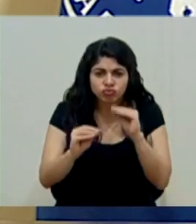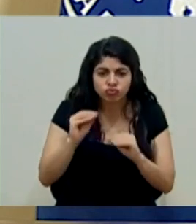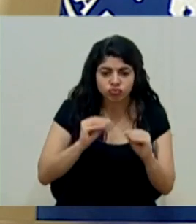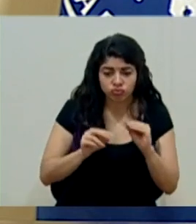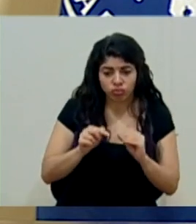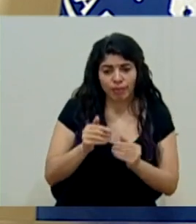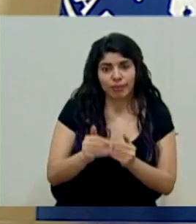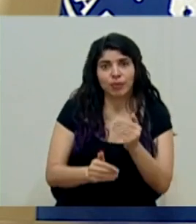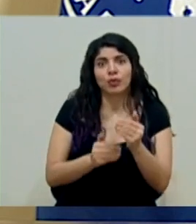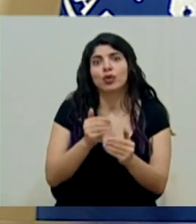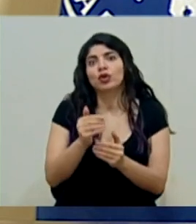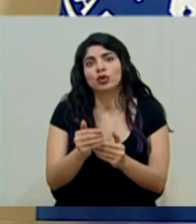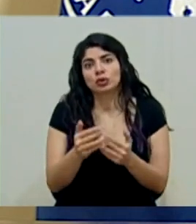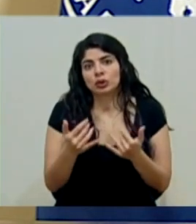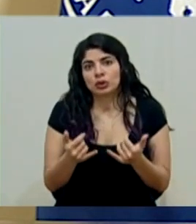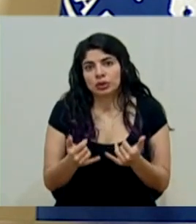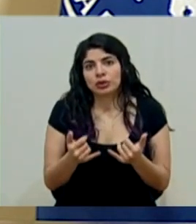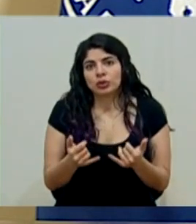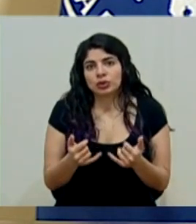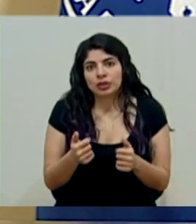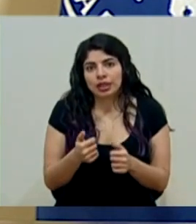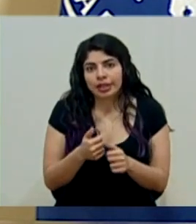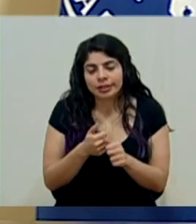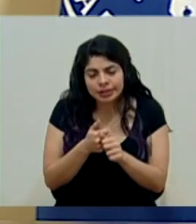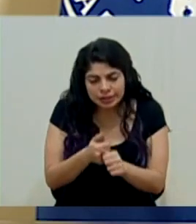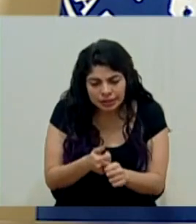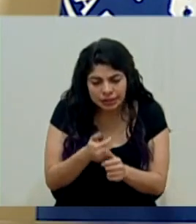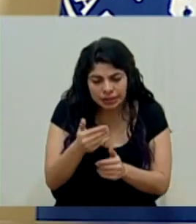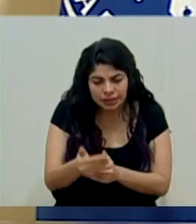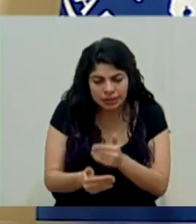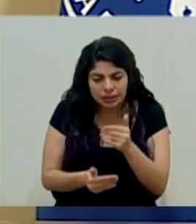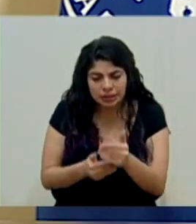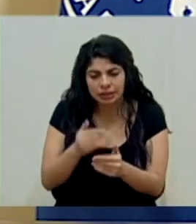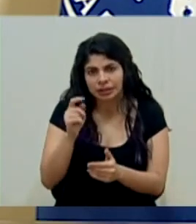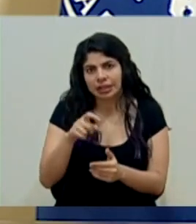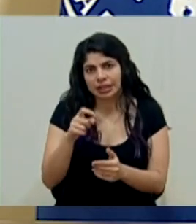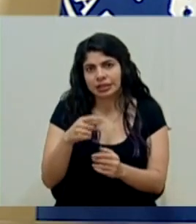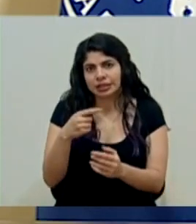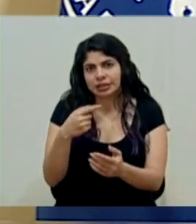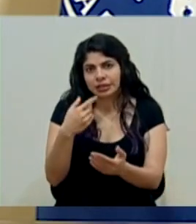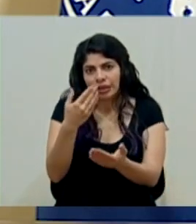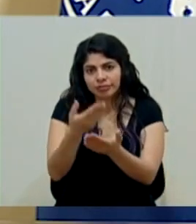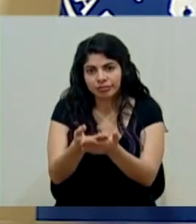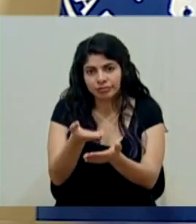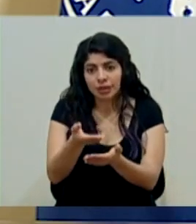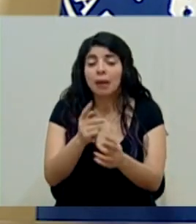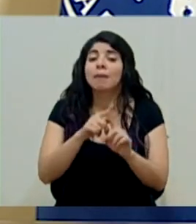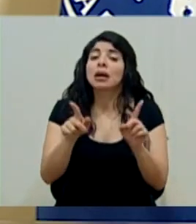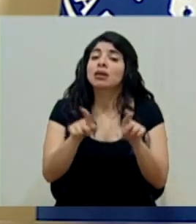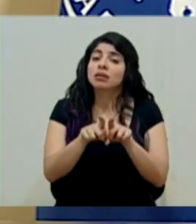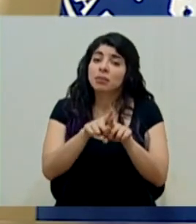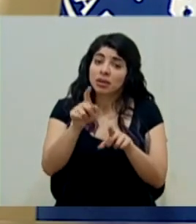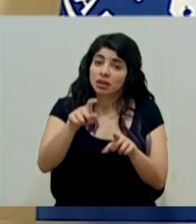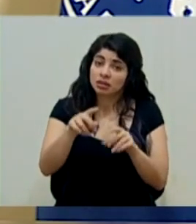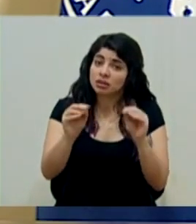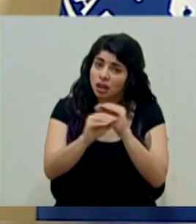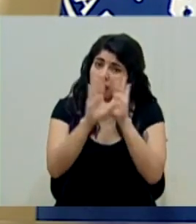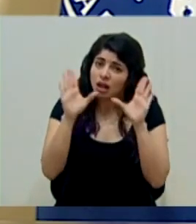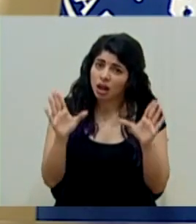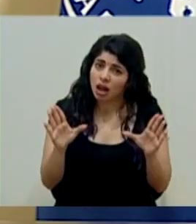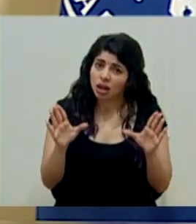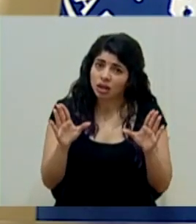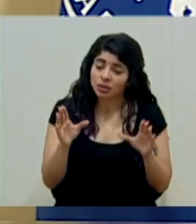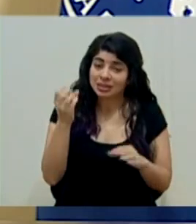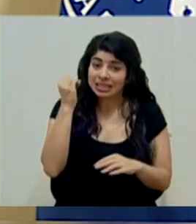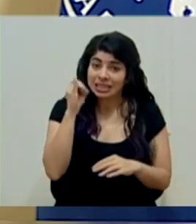que es el proceso inmediato que seguimos y que debemos llegar. Pero también hay que ser claros.